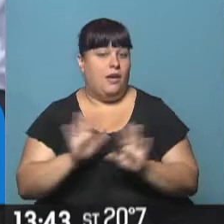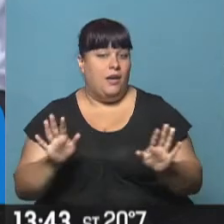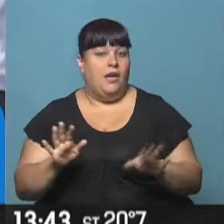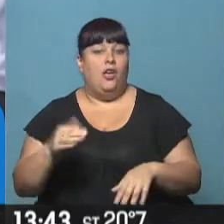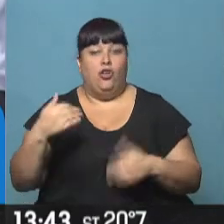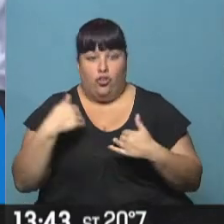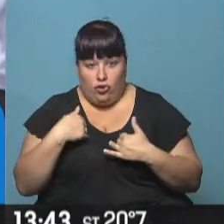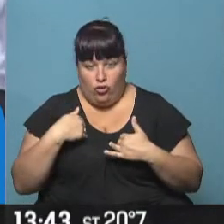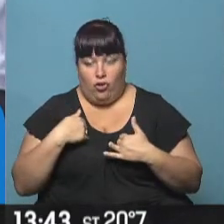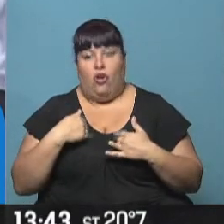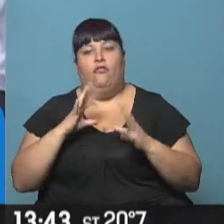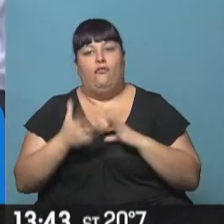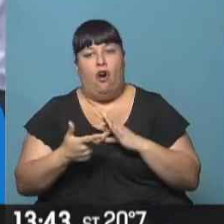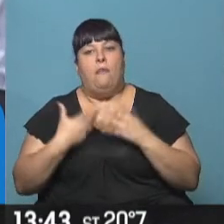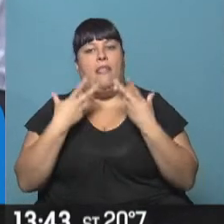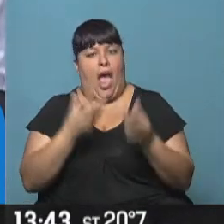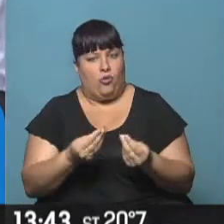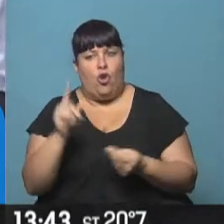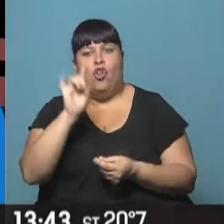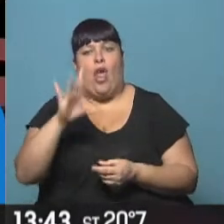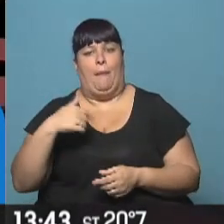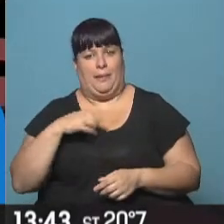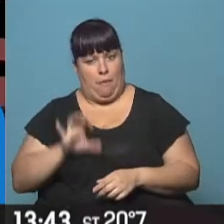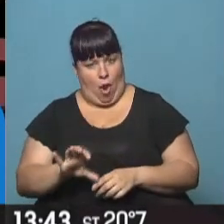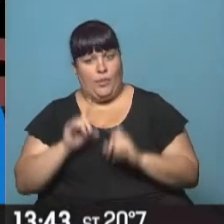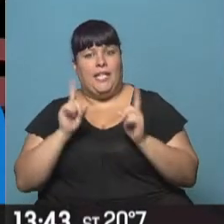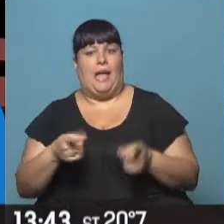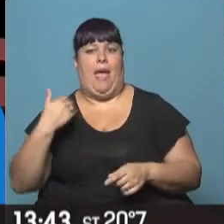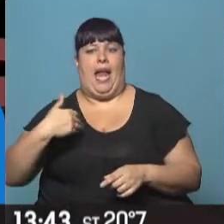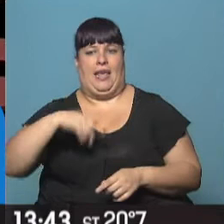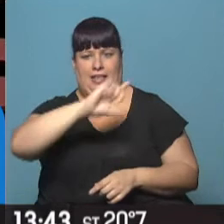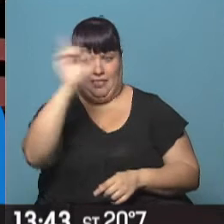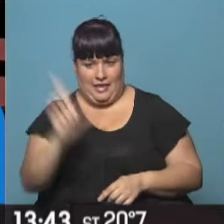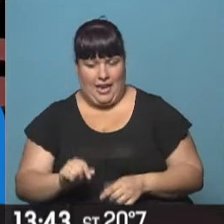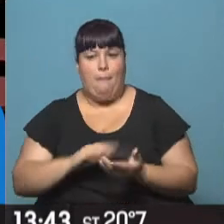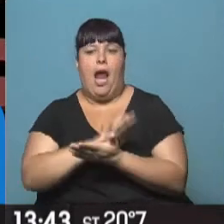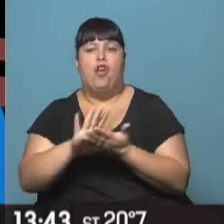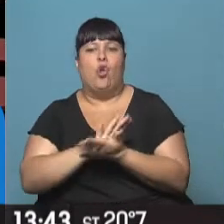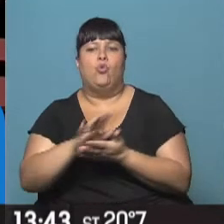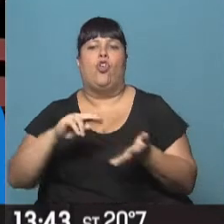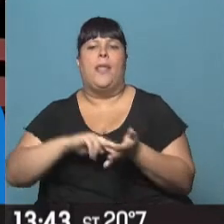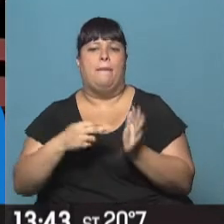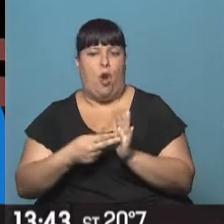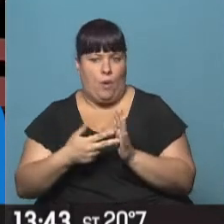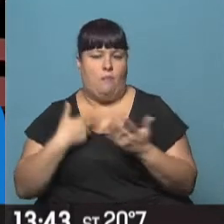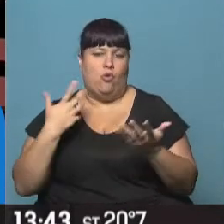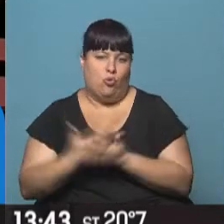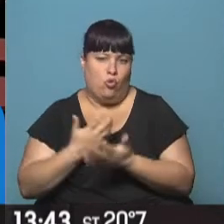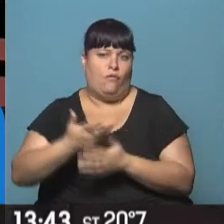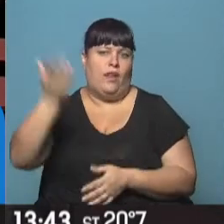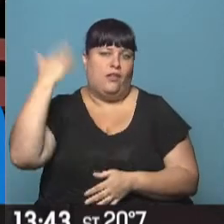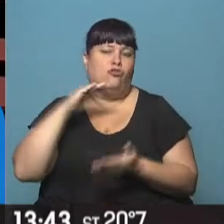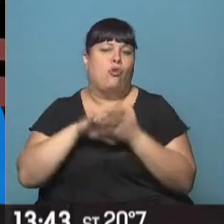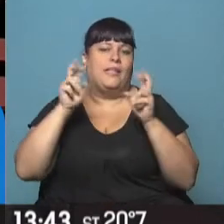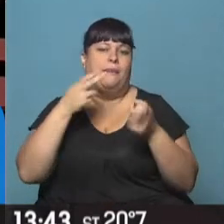en mí este espíritu de contribuir no solo con mi provincia, sino con la Argentina a resolver los problemas que nos aquejaban desde el punto